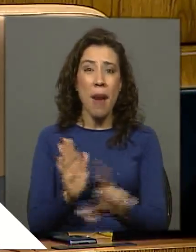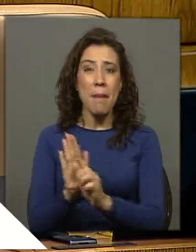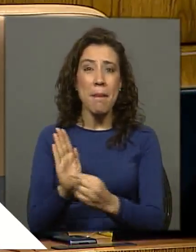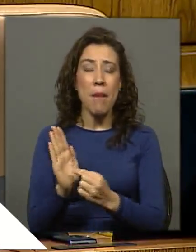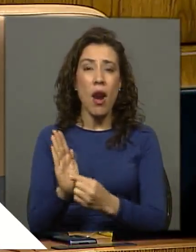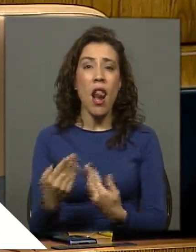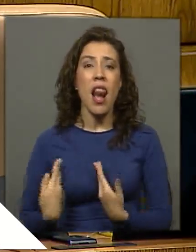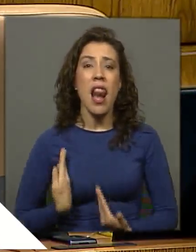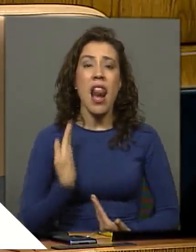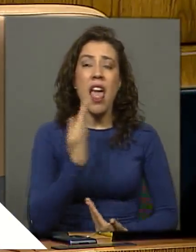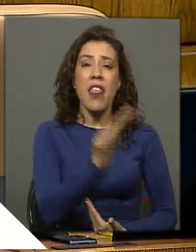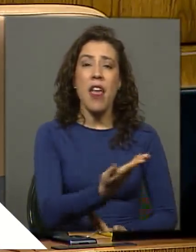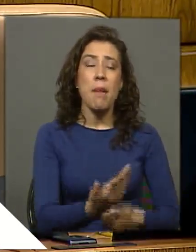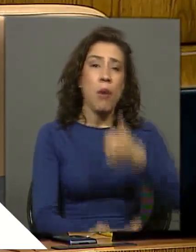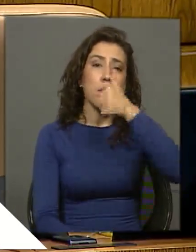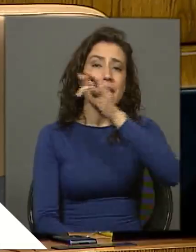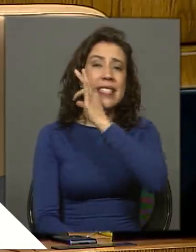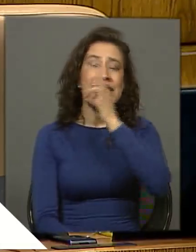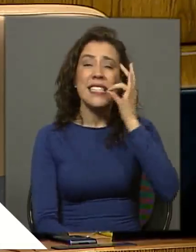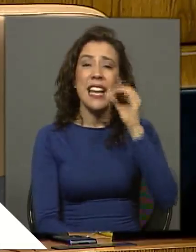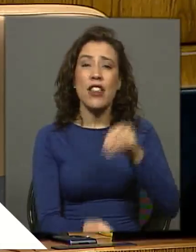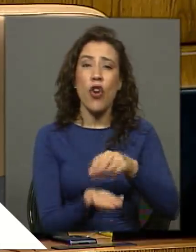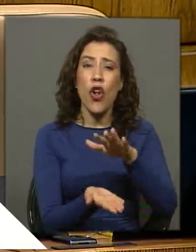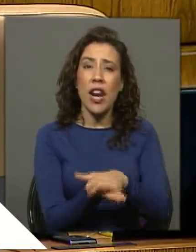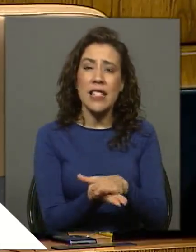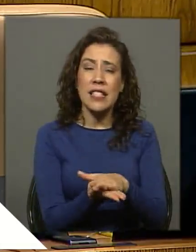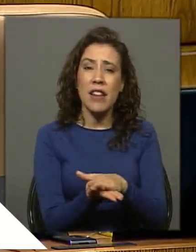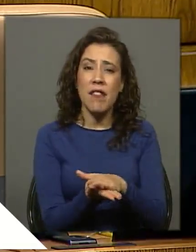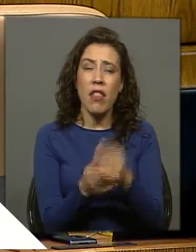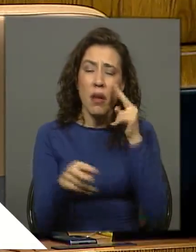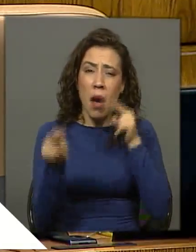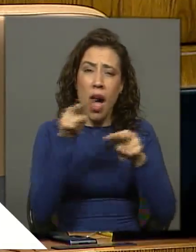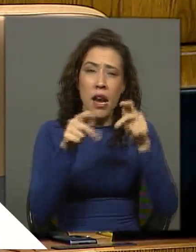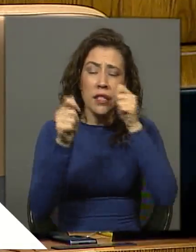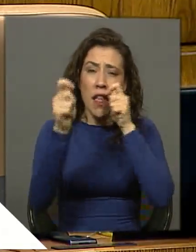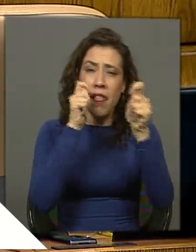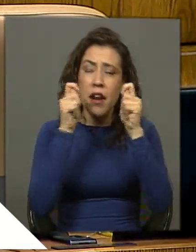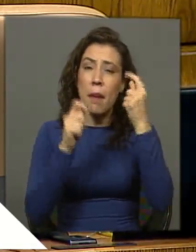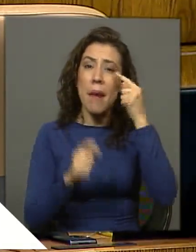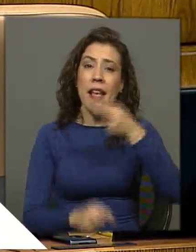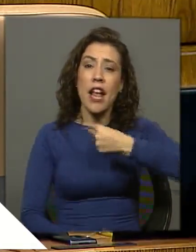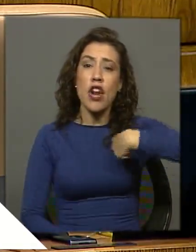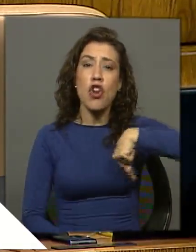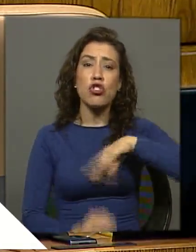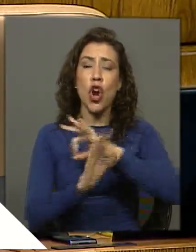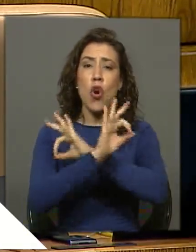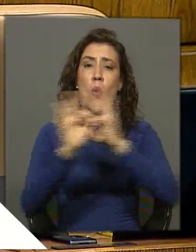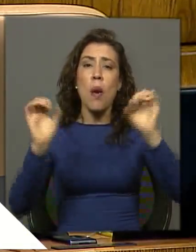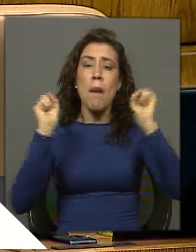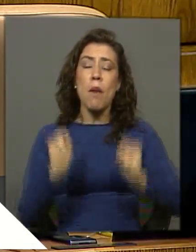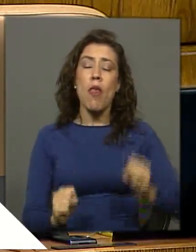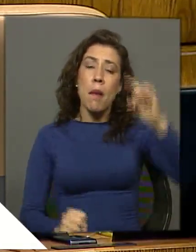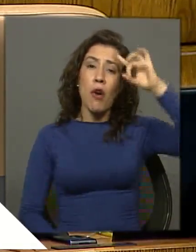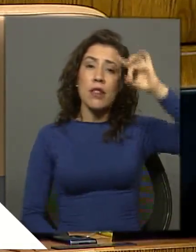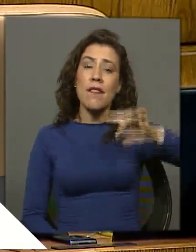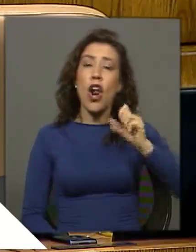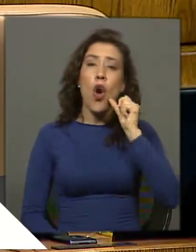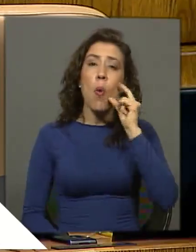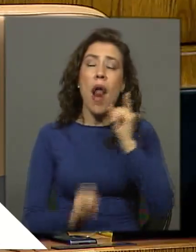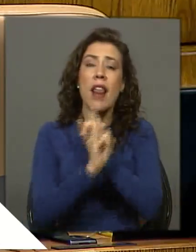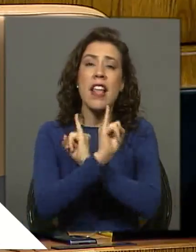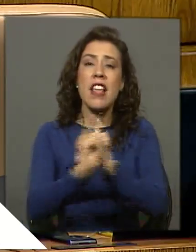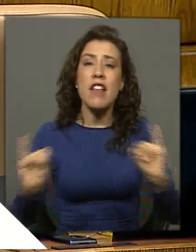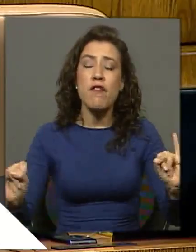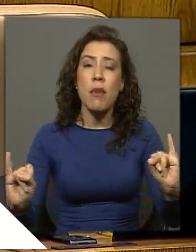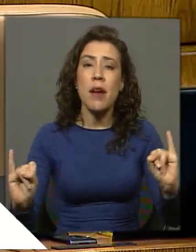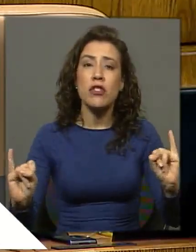le entregamos el carácter secreto y reservado de estos análisis de riesgo de manera de que nosotros nunca podamos saber cuál es la información